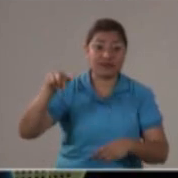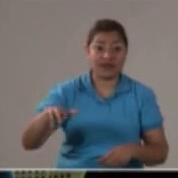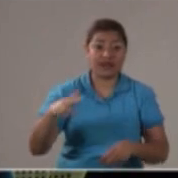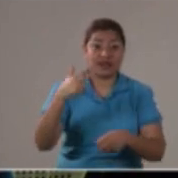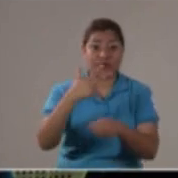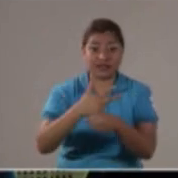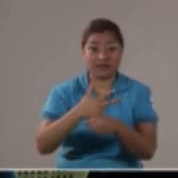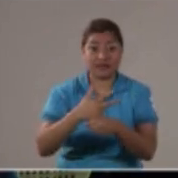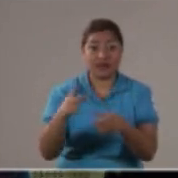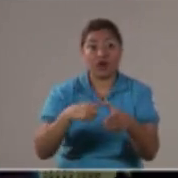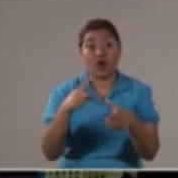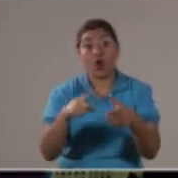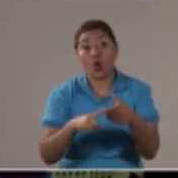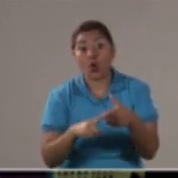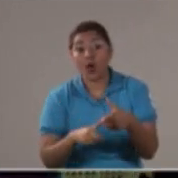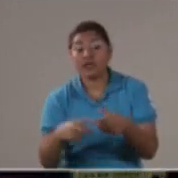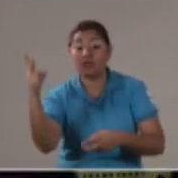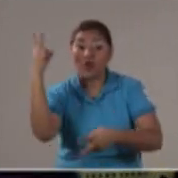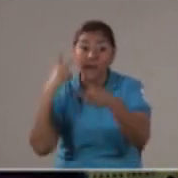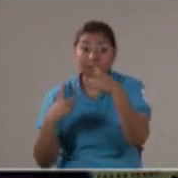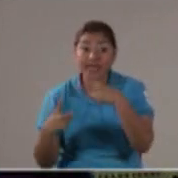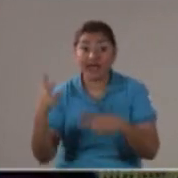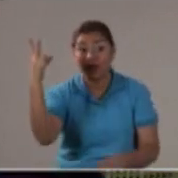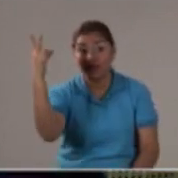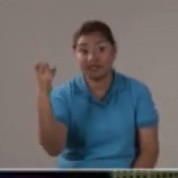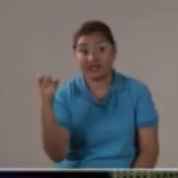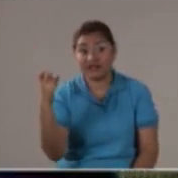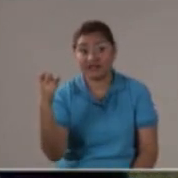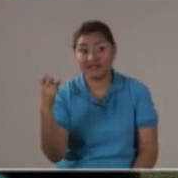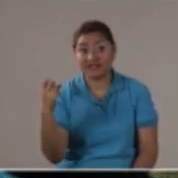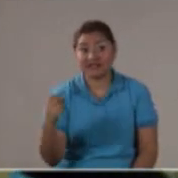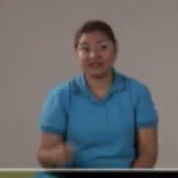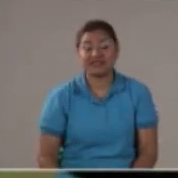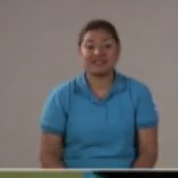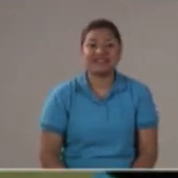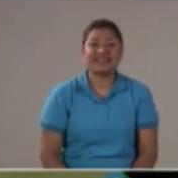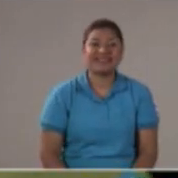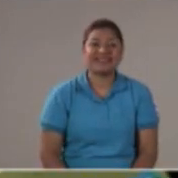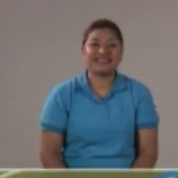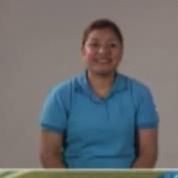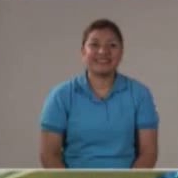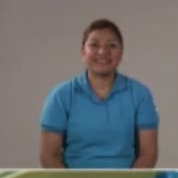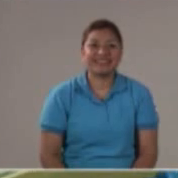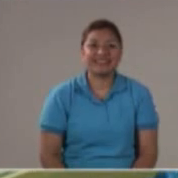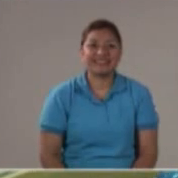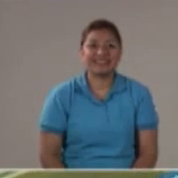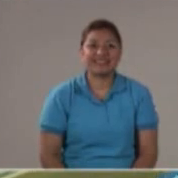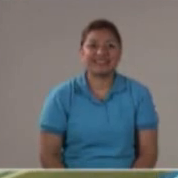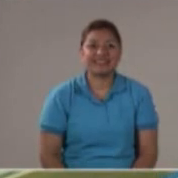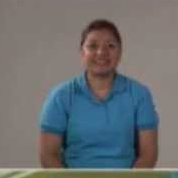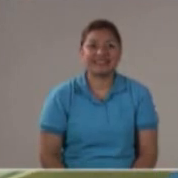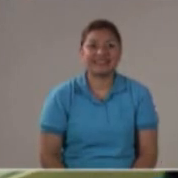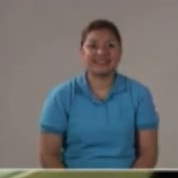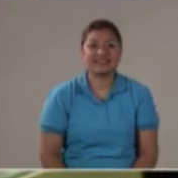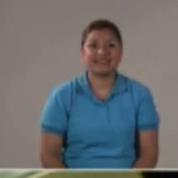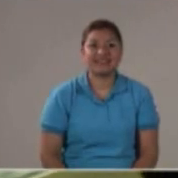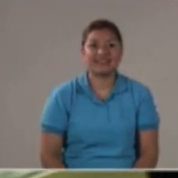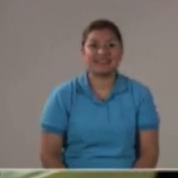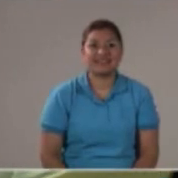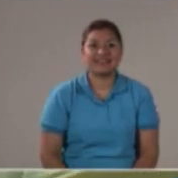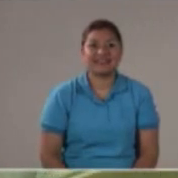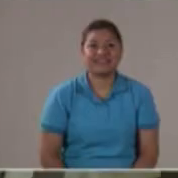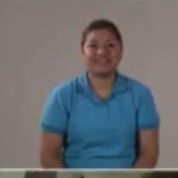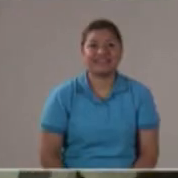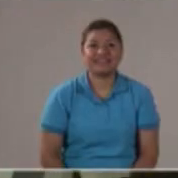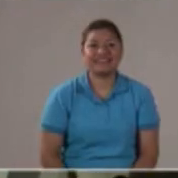La próxima vez que venga, la próxima vez que ya no se va. Esa es la buena manera de